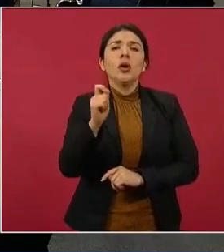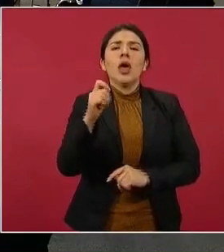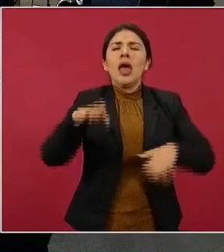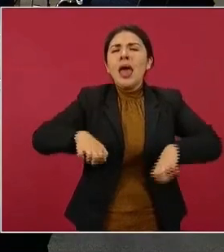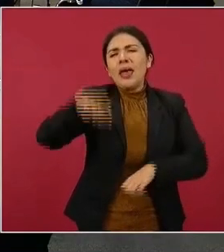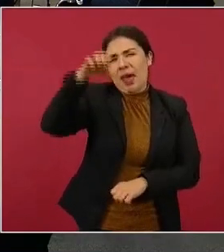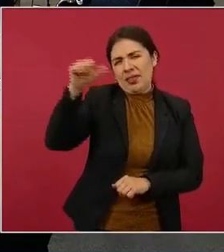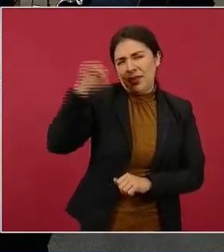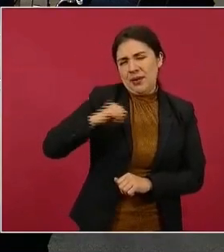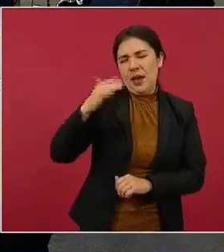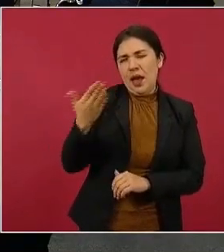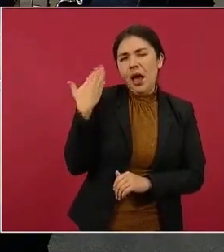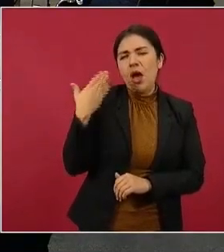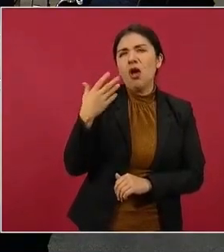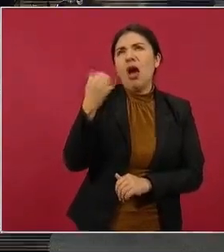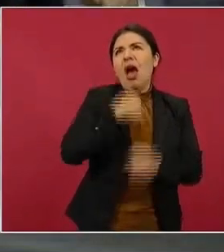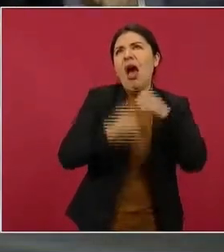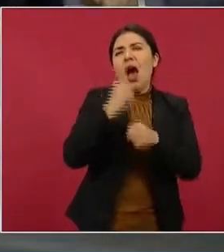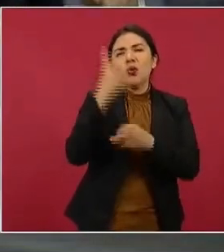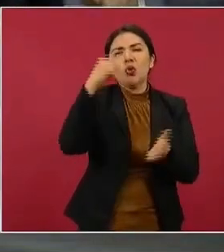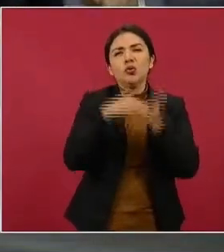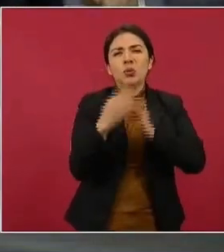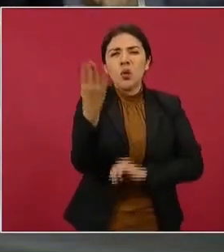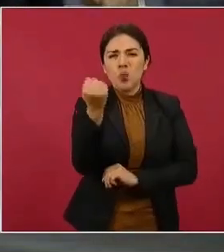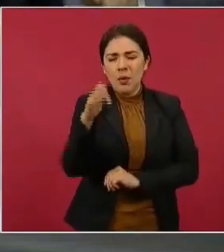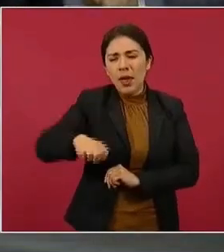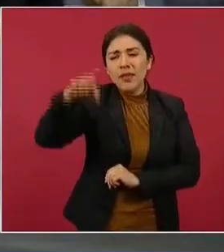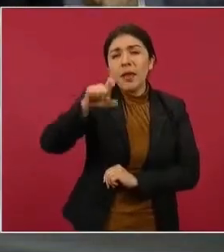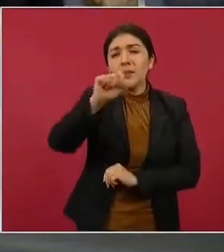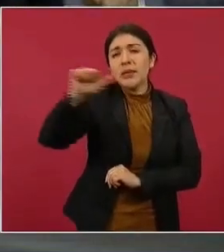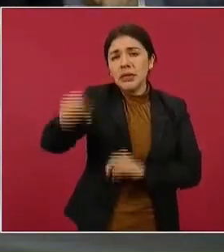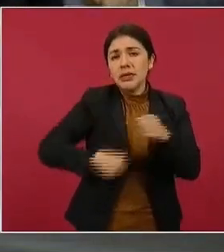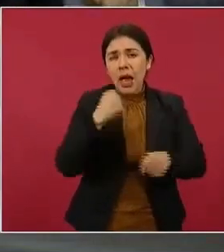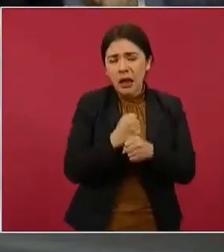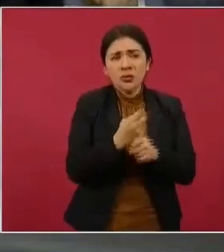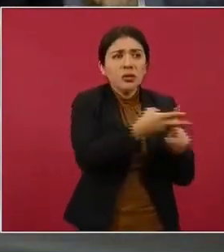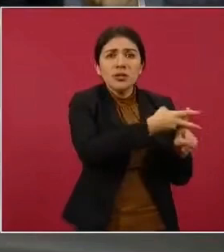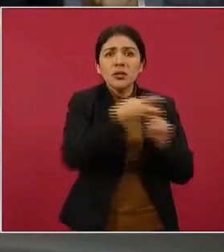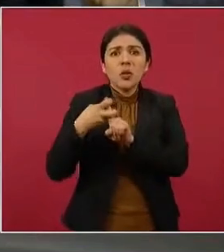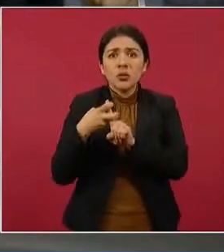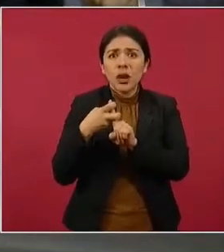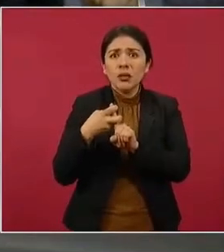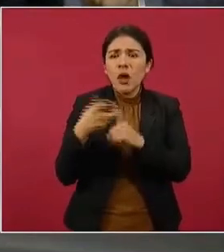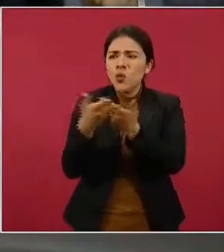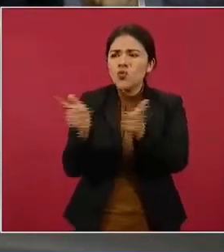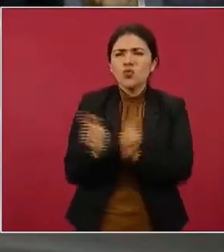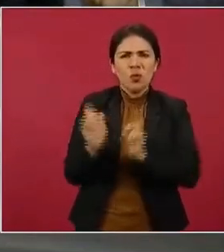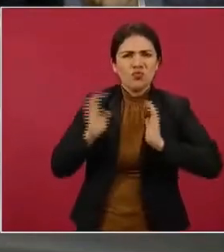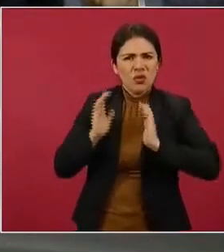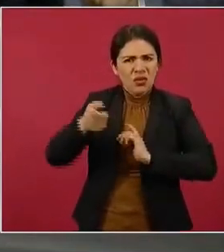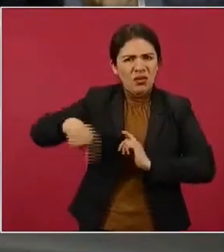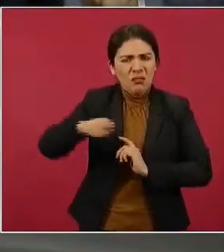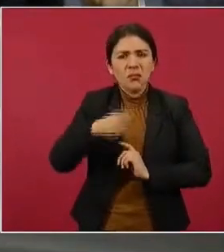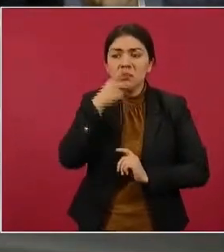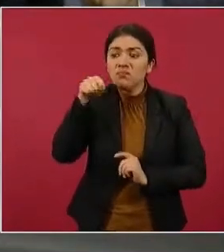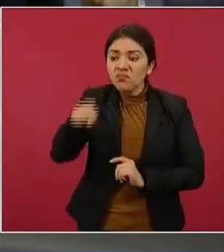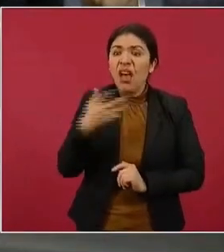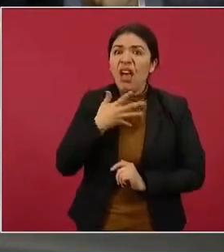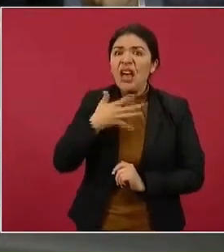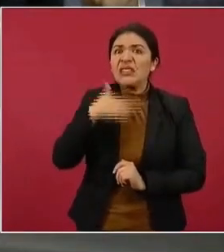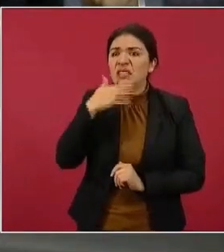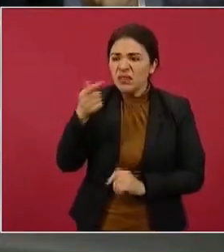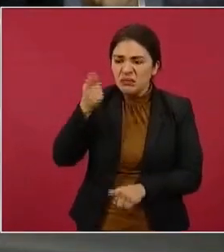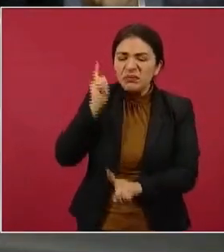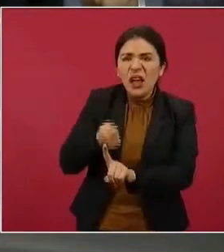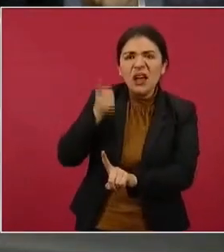militares en el ya lejano 2009, argumentando delitos que por su fragilidad no sostenían. Sin embargo, han pasado